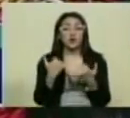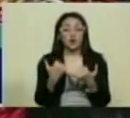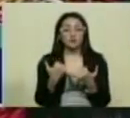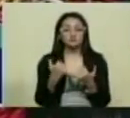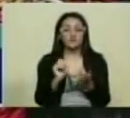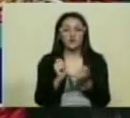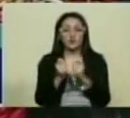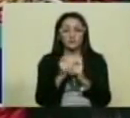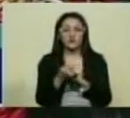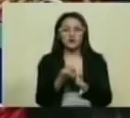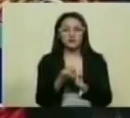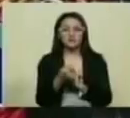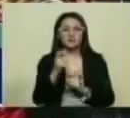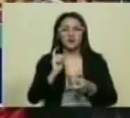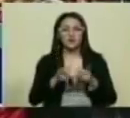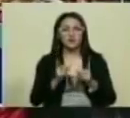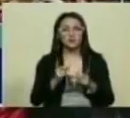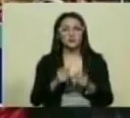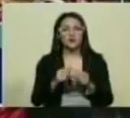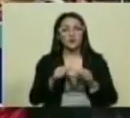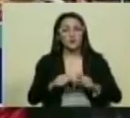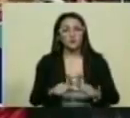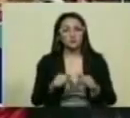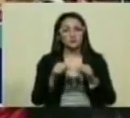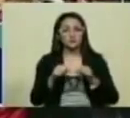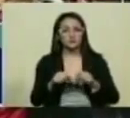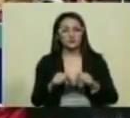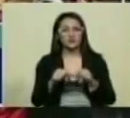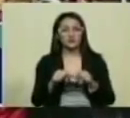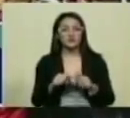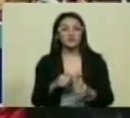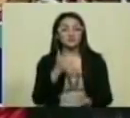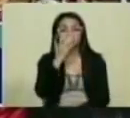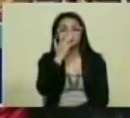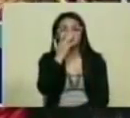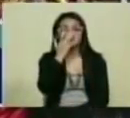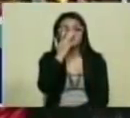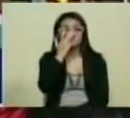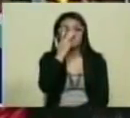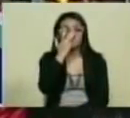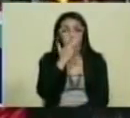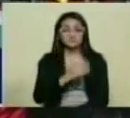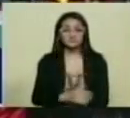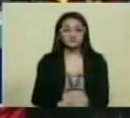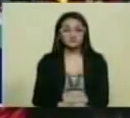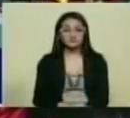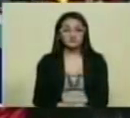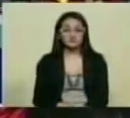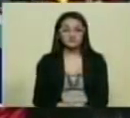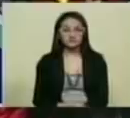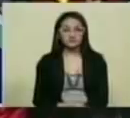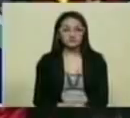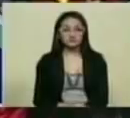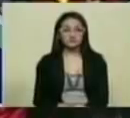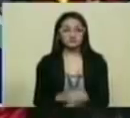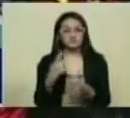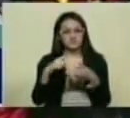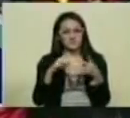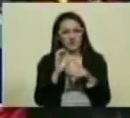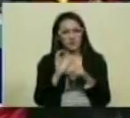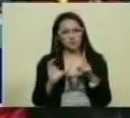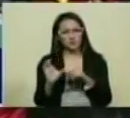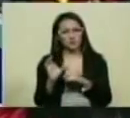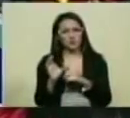cambios, rupturas parciales y continuidades en su unidad y diversidad. Considerando que la diversidad cultural y